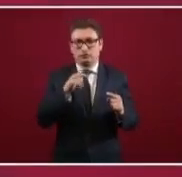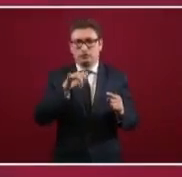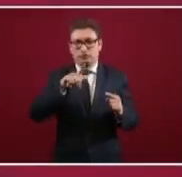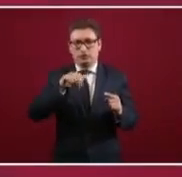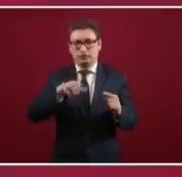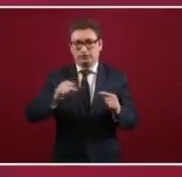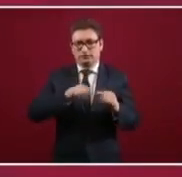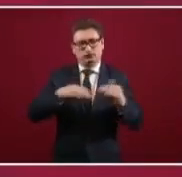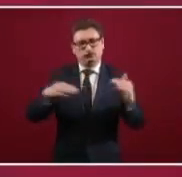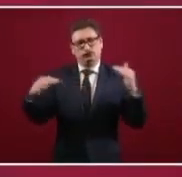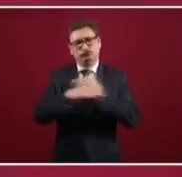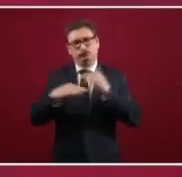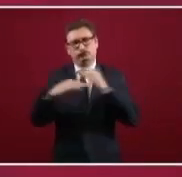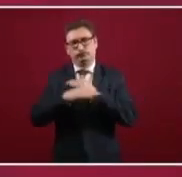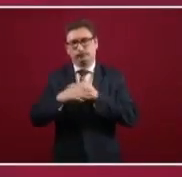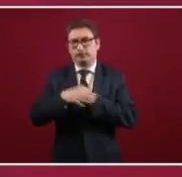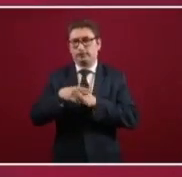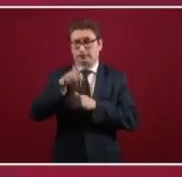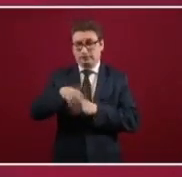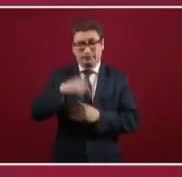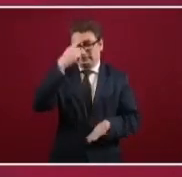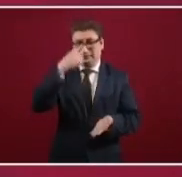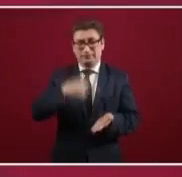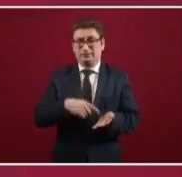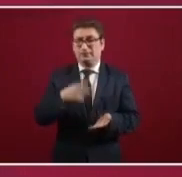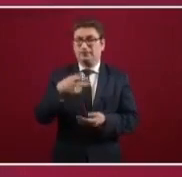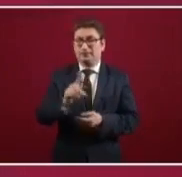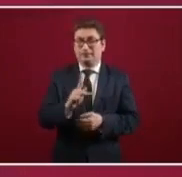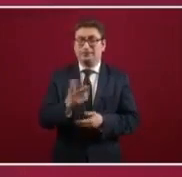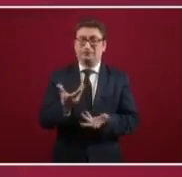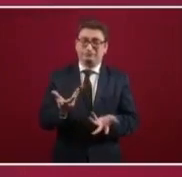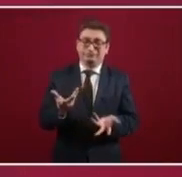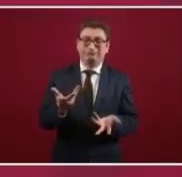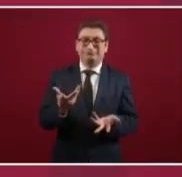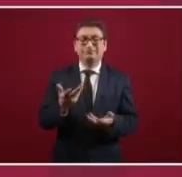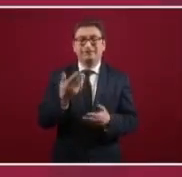es increíble pero faltan